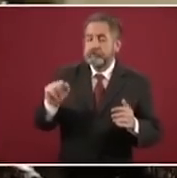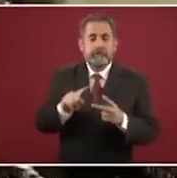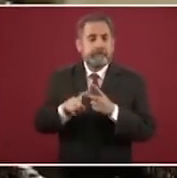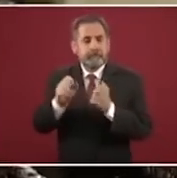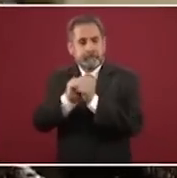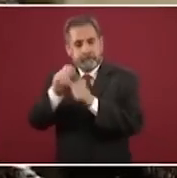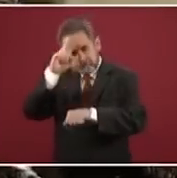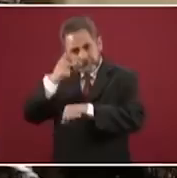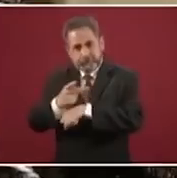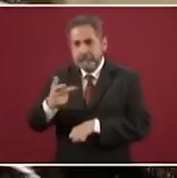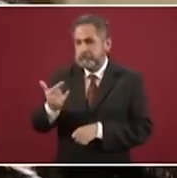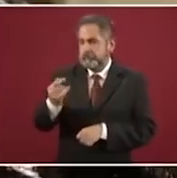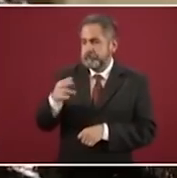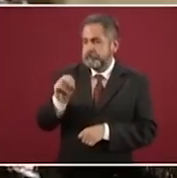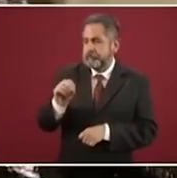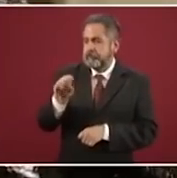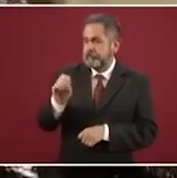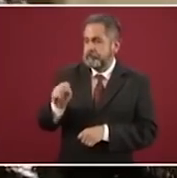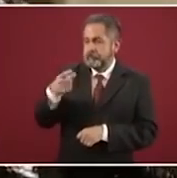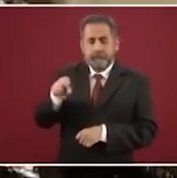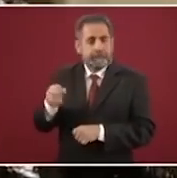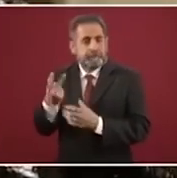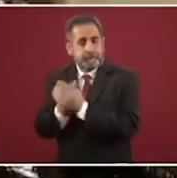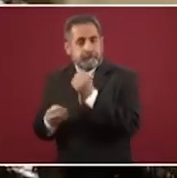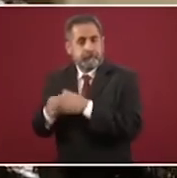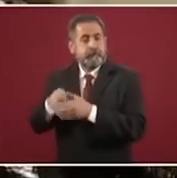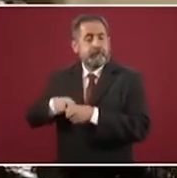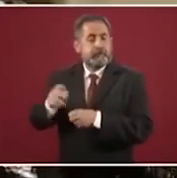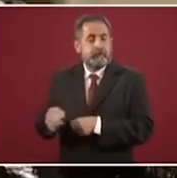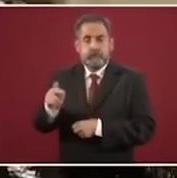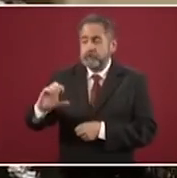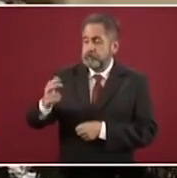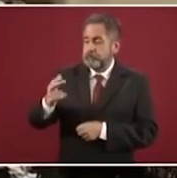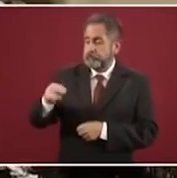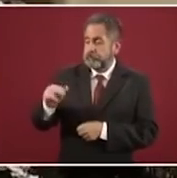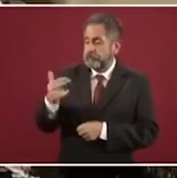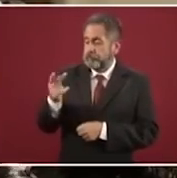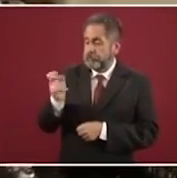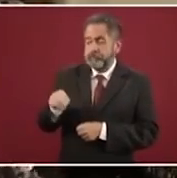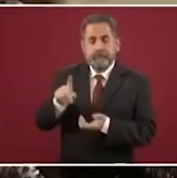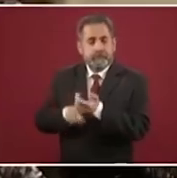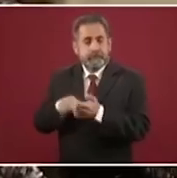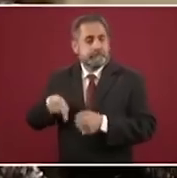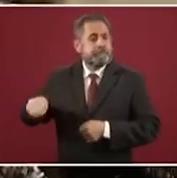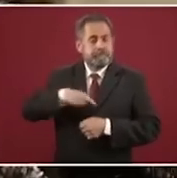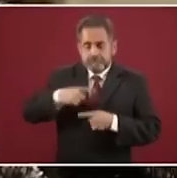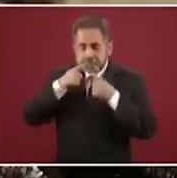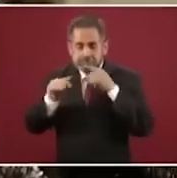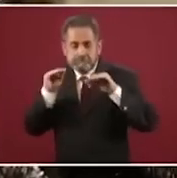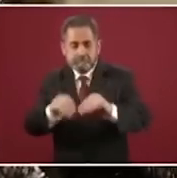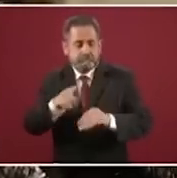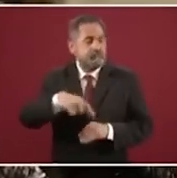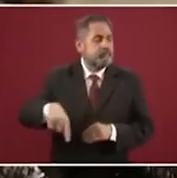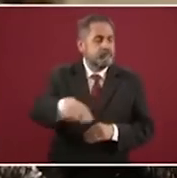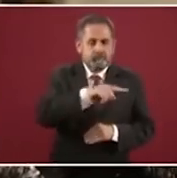Bosques, hacían el profesor es el sujeto de cambio en la comunidad, con Jesús Otelo Inclán, el biógrafo